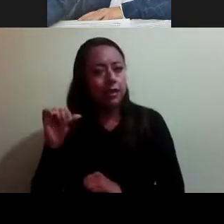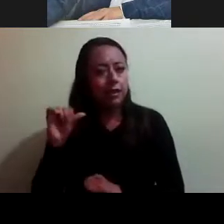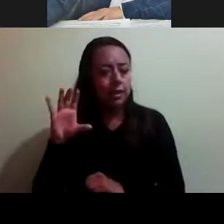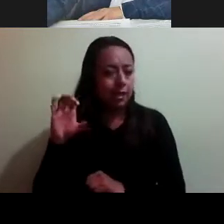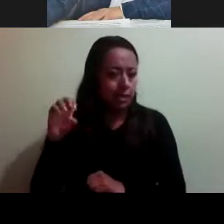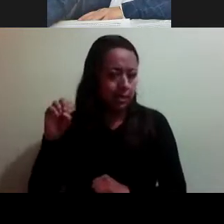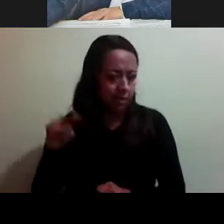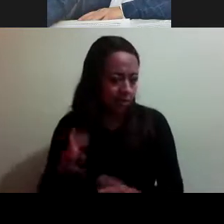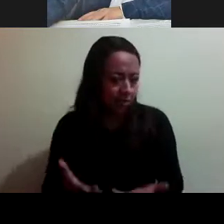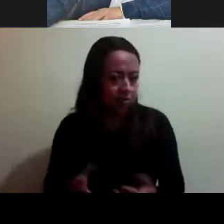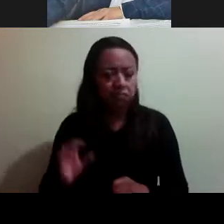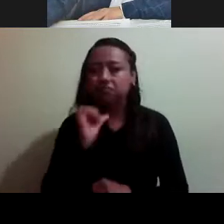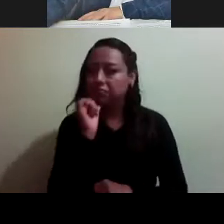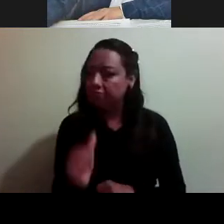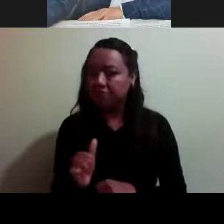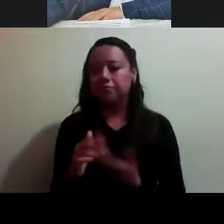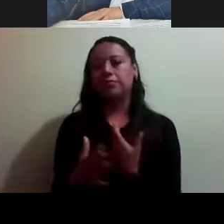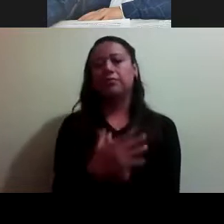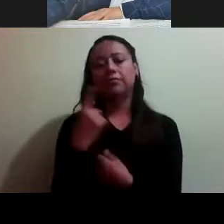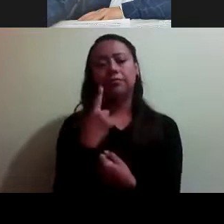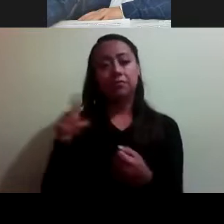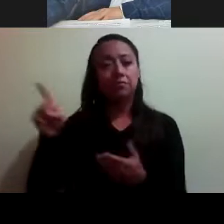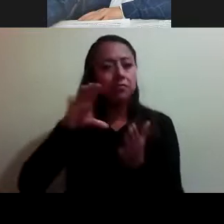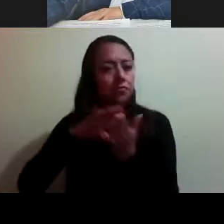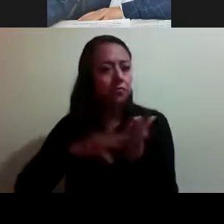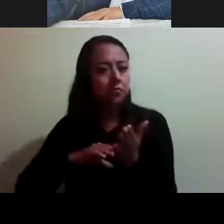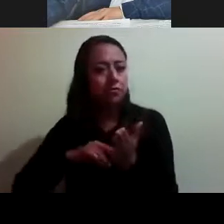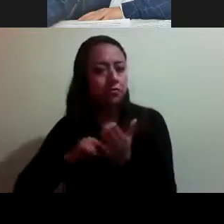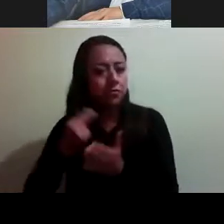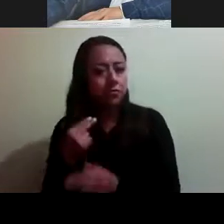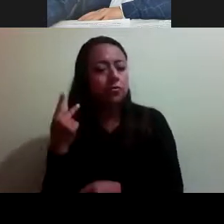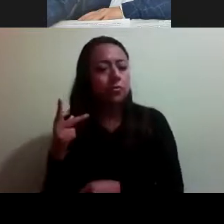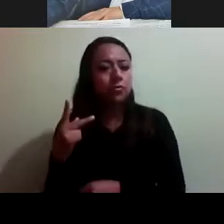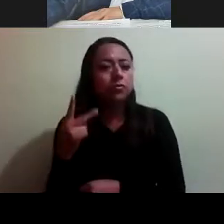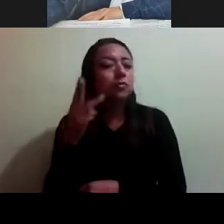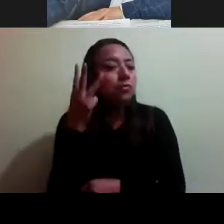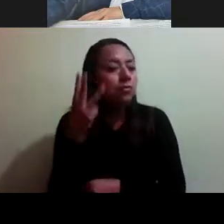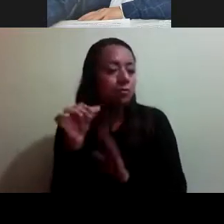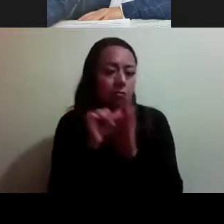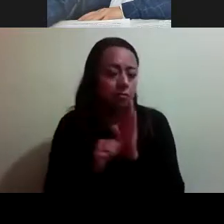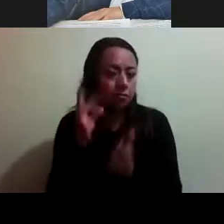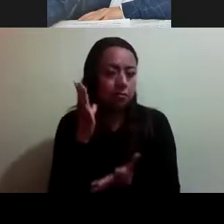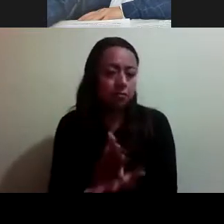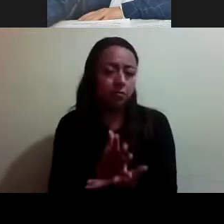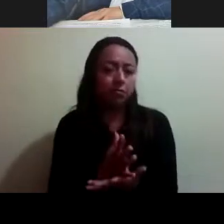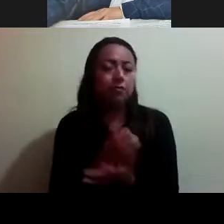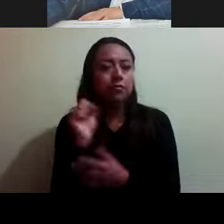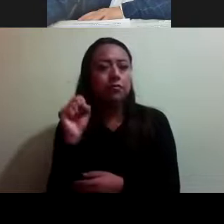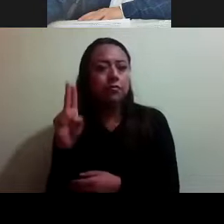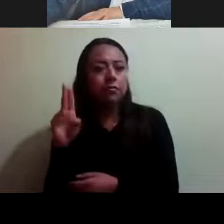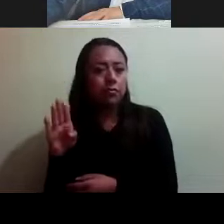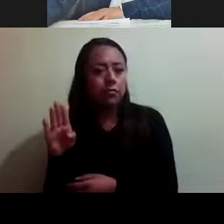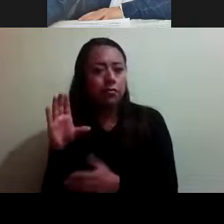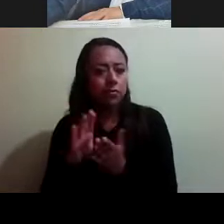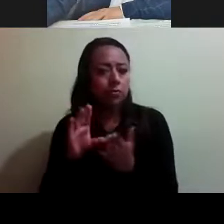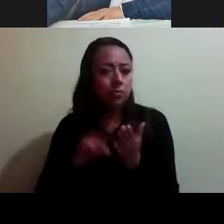contratos trimestrales y casi tienen las mismas prestaciones que una subcontratación de las mentadas outsourcing.